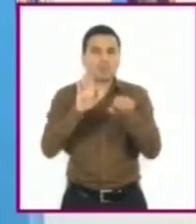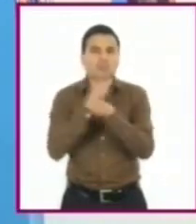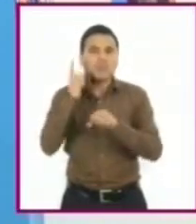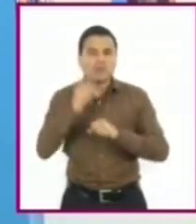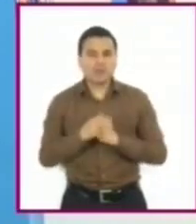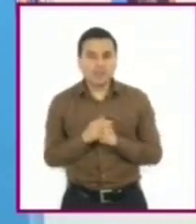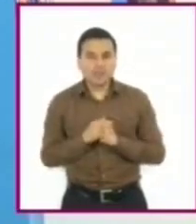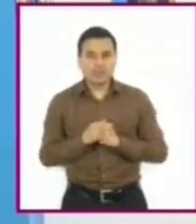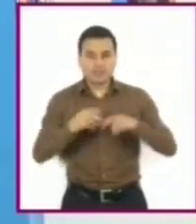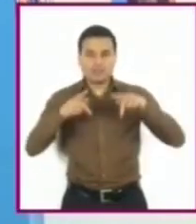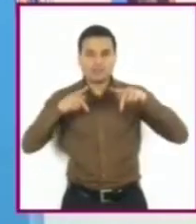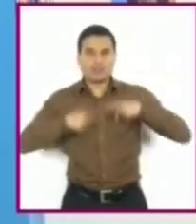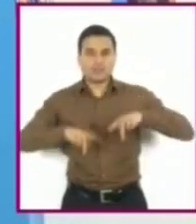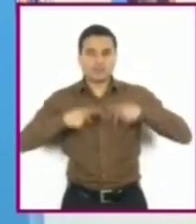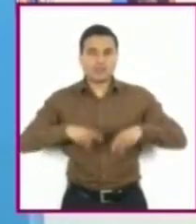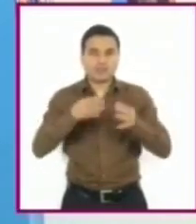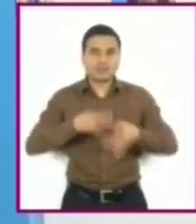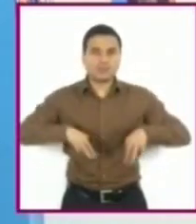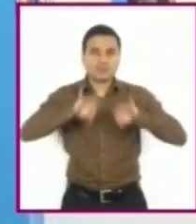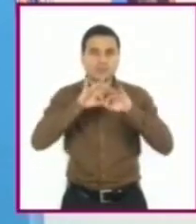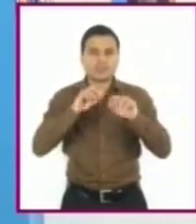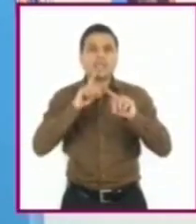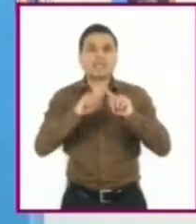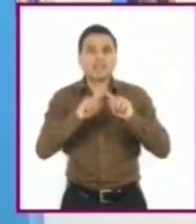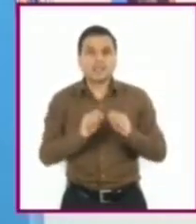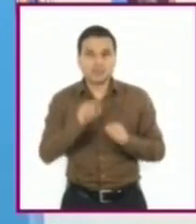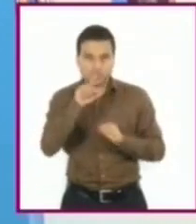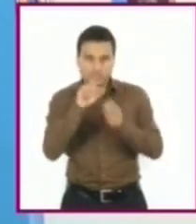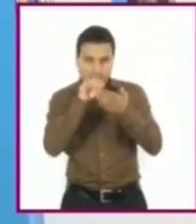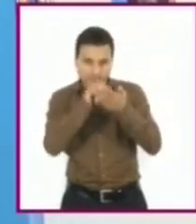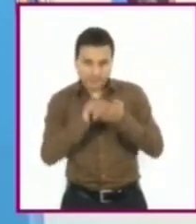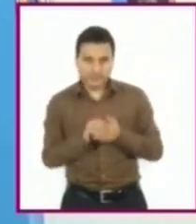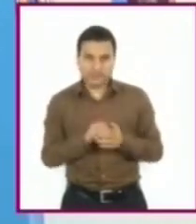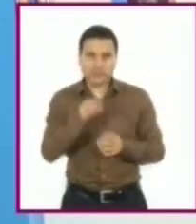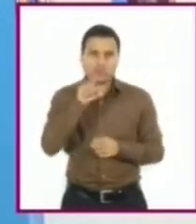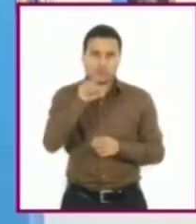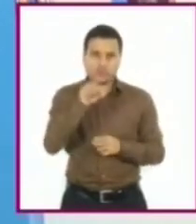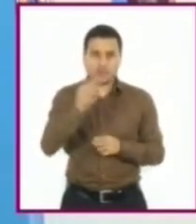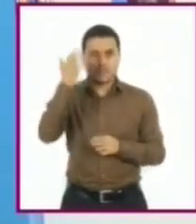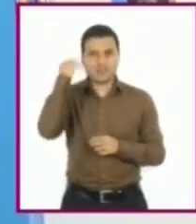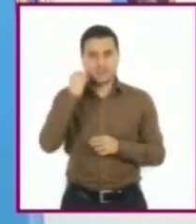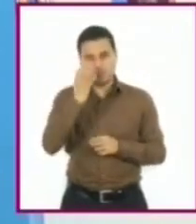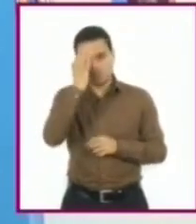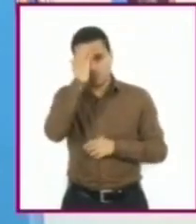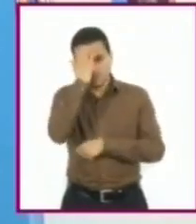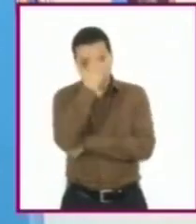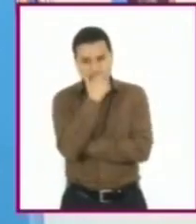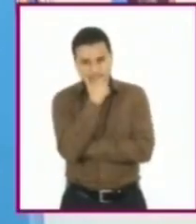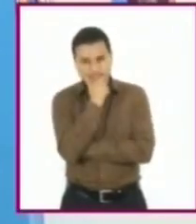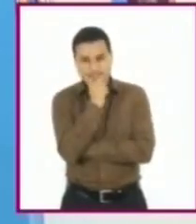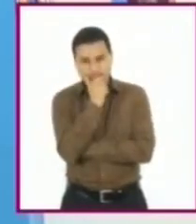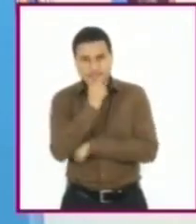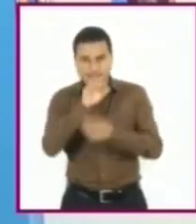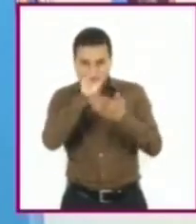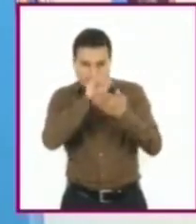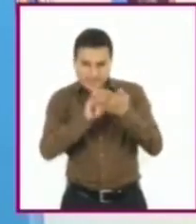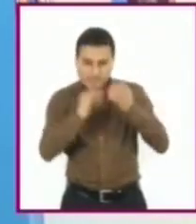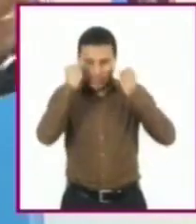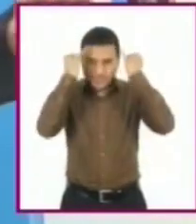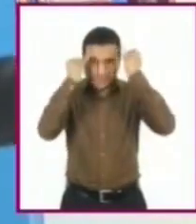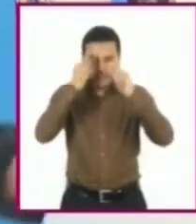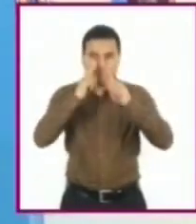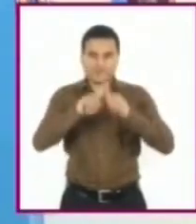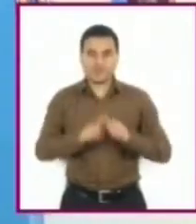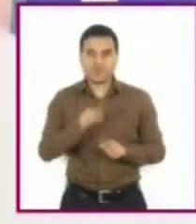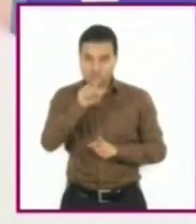a la Revolución Francesa. No olvides hacer uso de todos tus conocimientos y creatividad. Pongamos